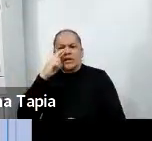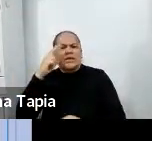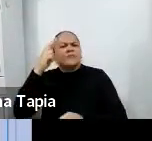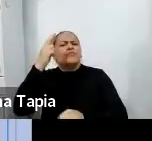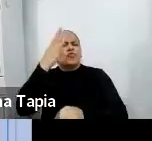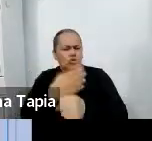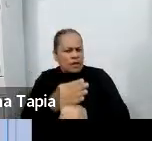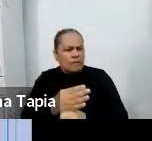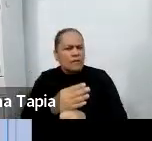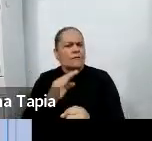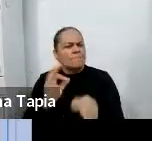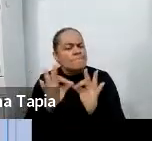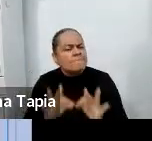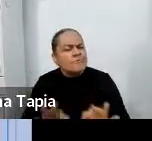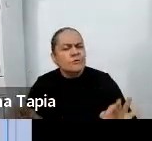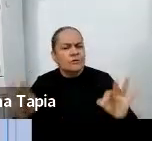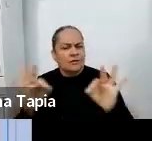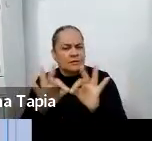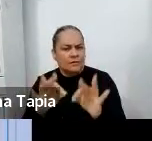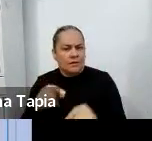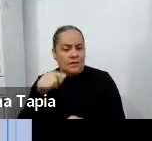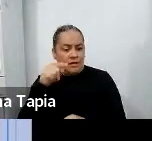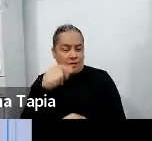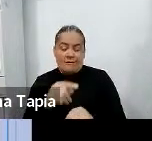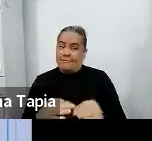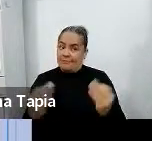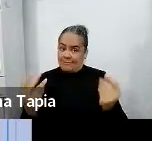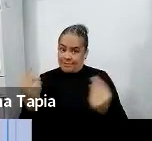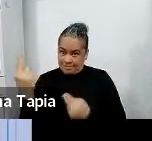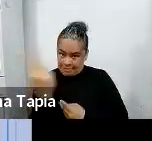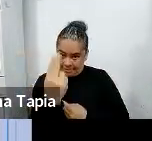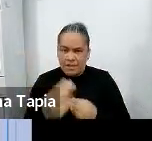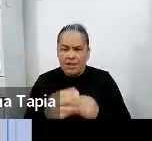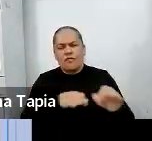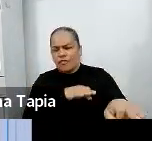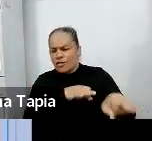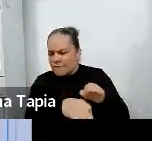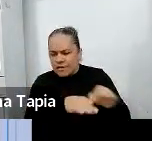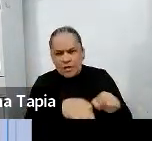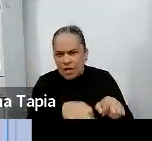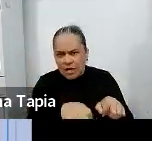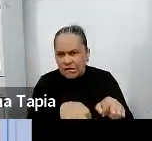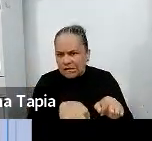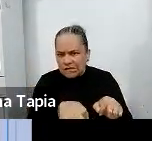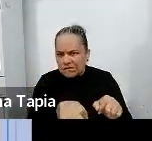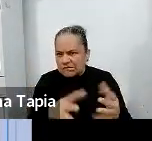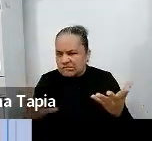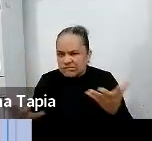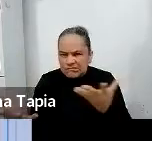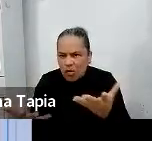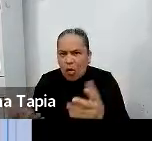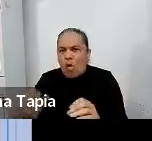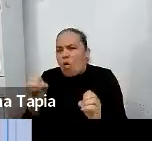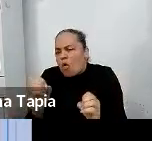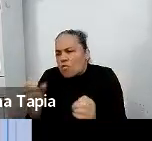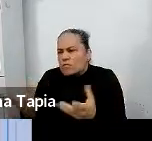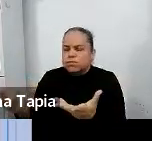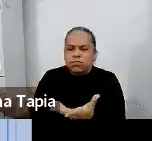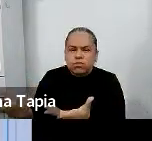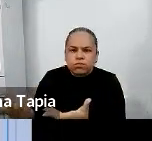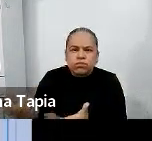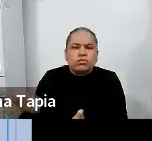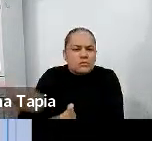una actividad laboral o una terapia ocupacional que le genere un ingreso monetario o por lo menos el